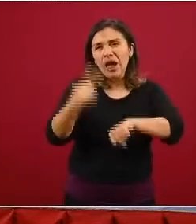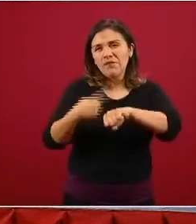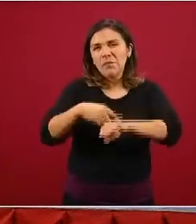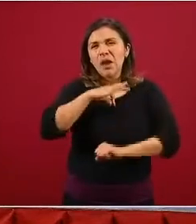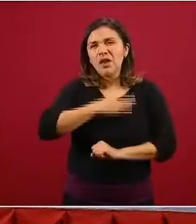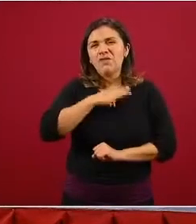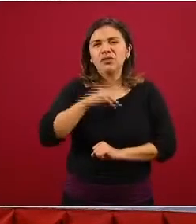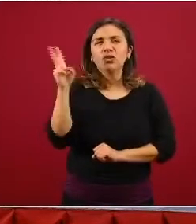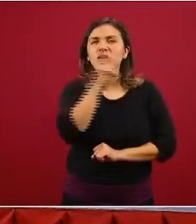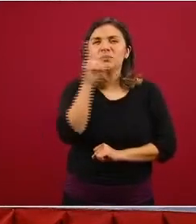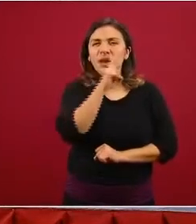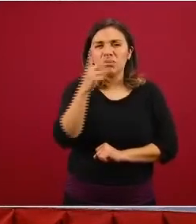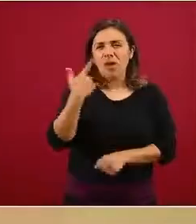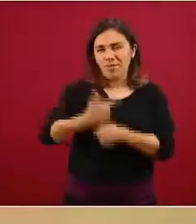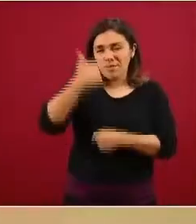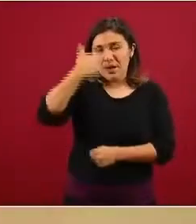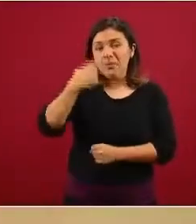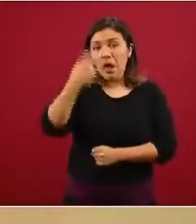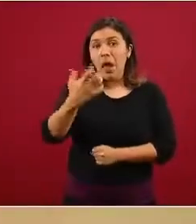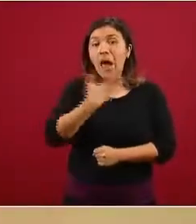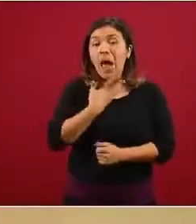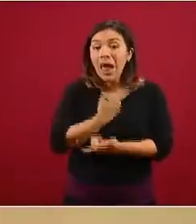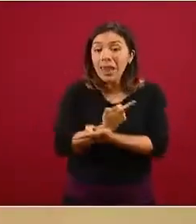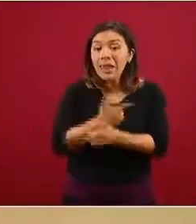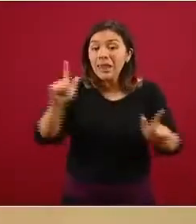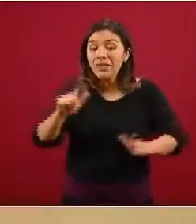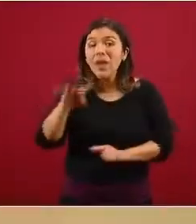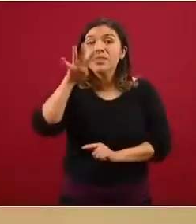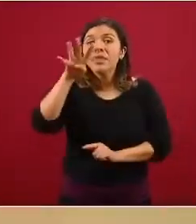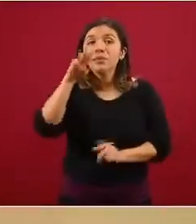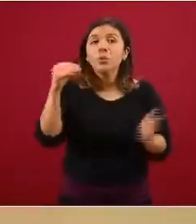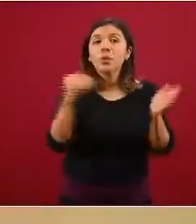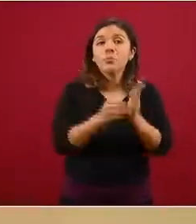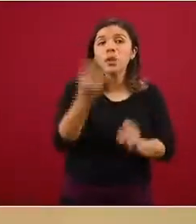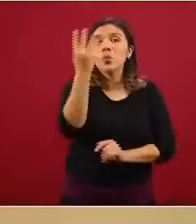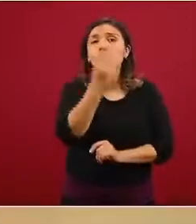respiratoria aguda grave, de las cuales están disponibles